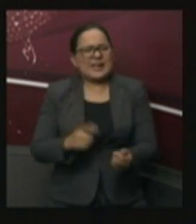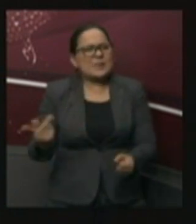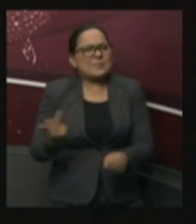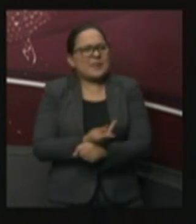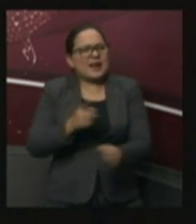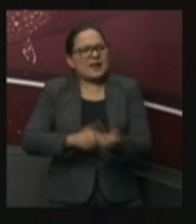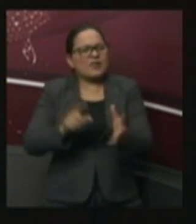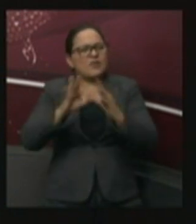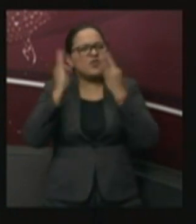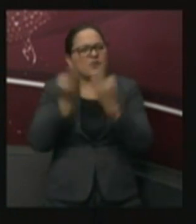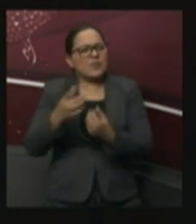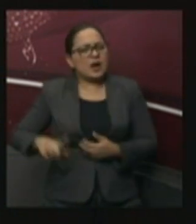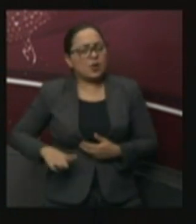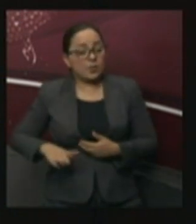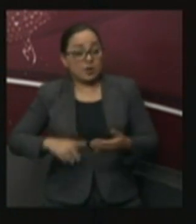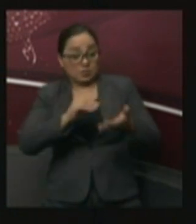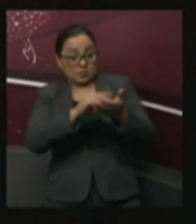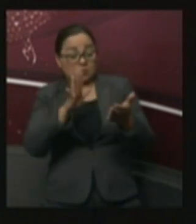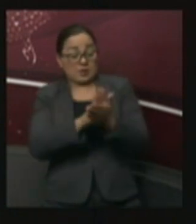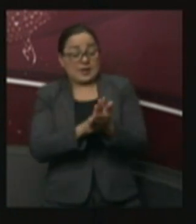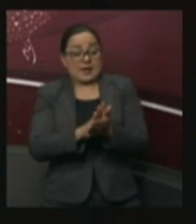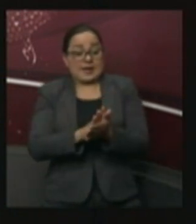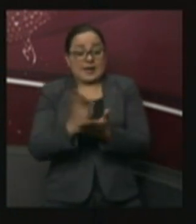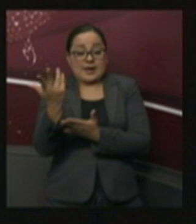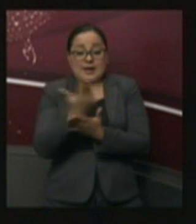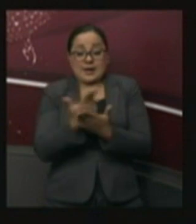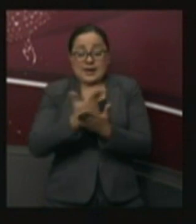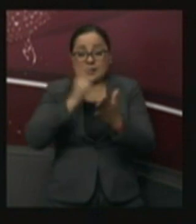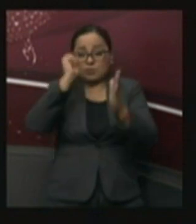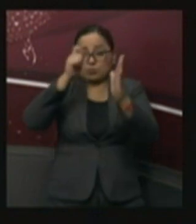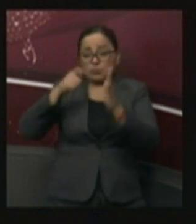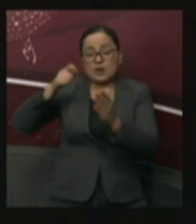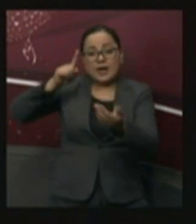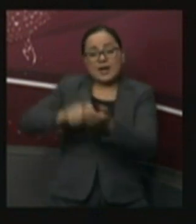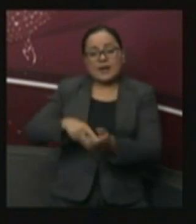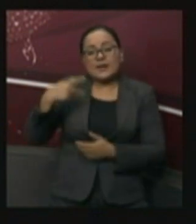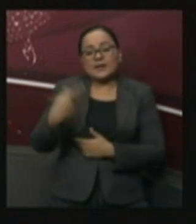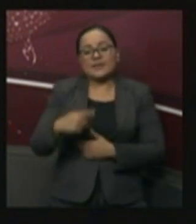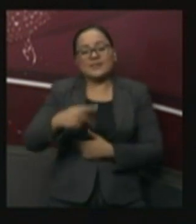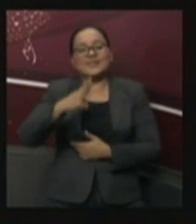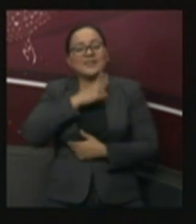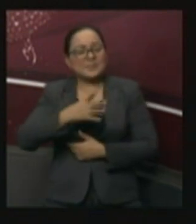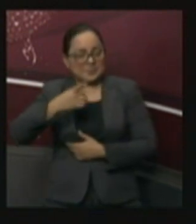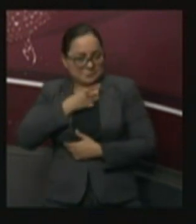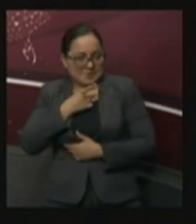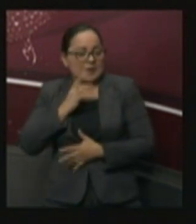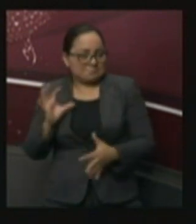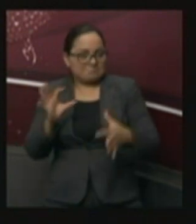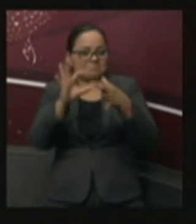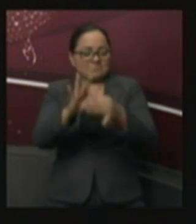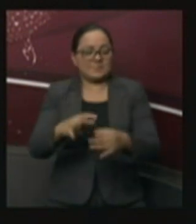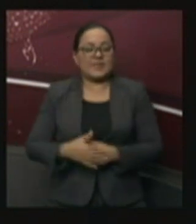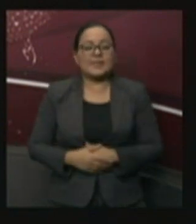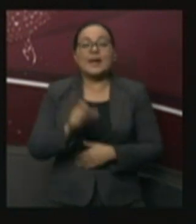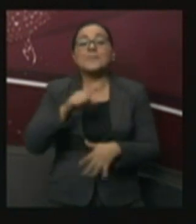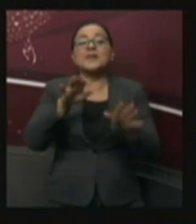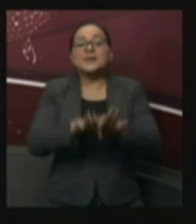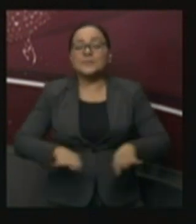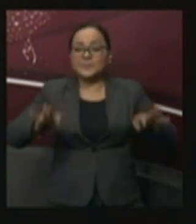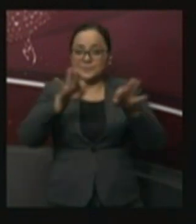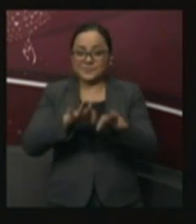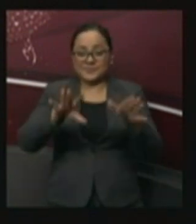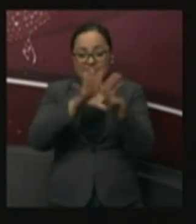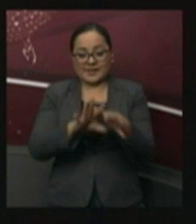esto creo que es lo que aparece en su mural del Congreso de la Unión. Por cierto, hay que decir que entre